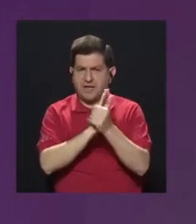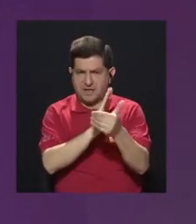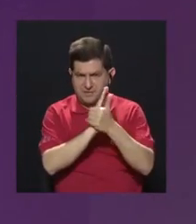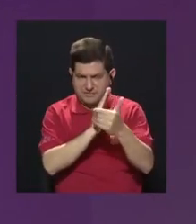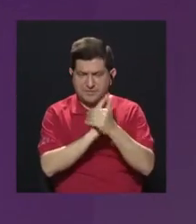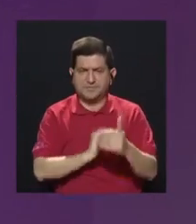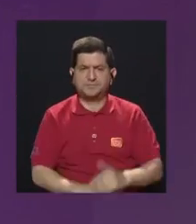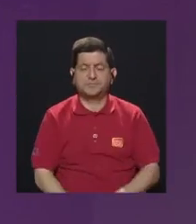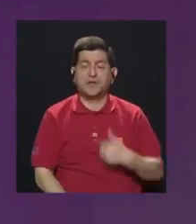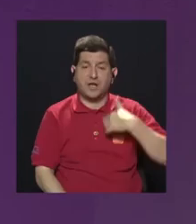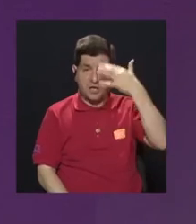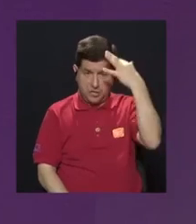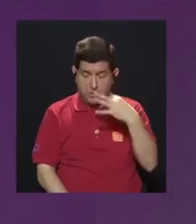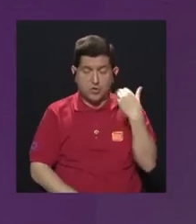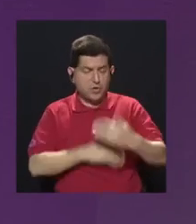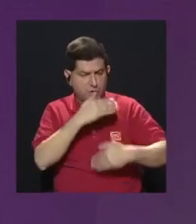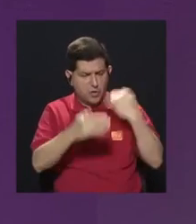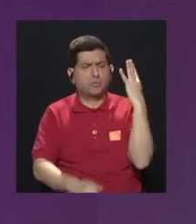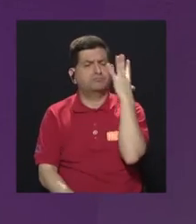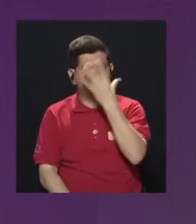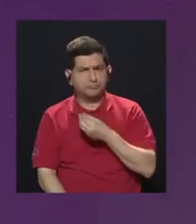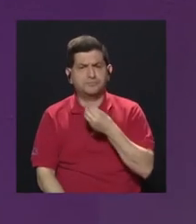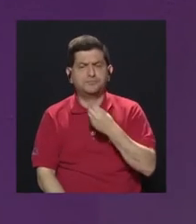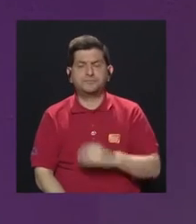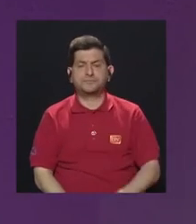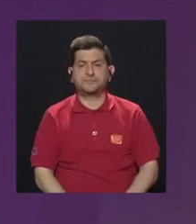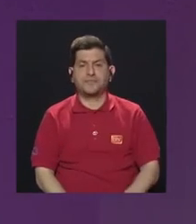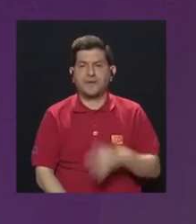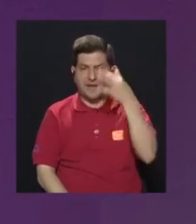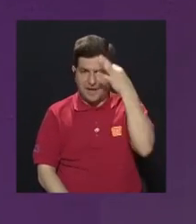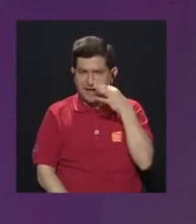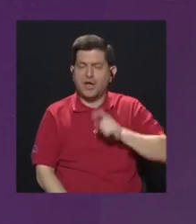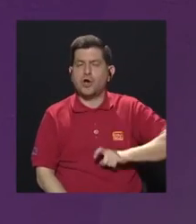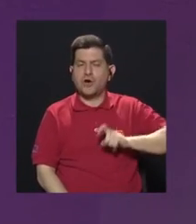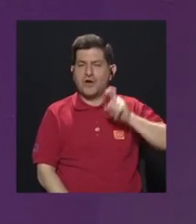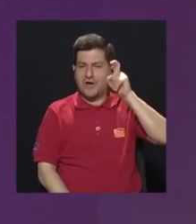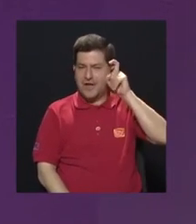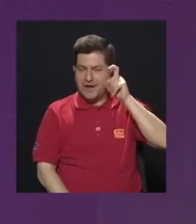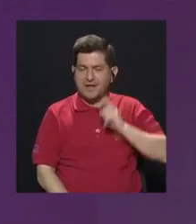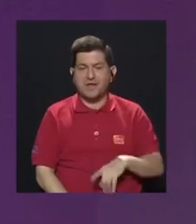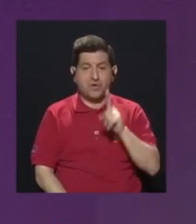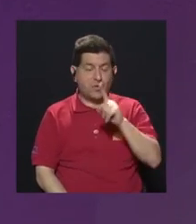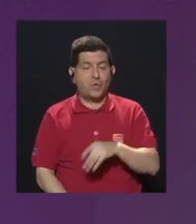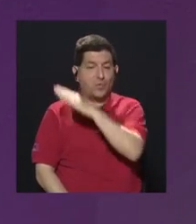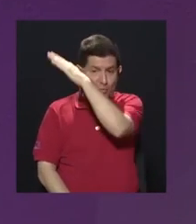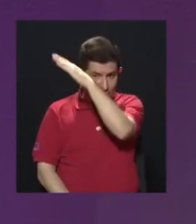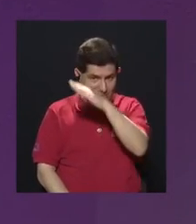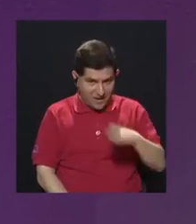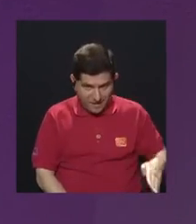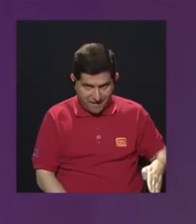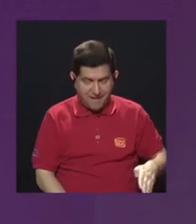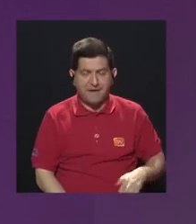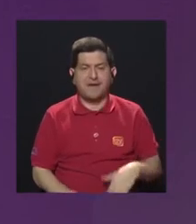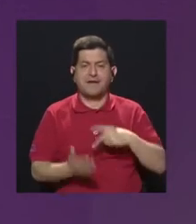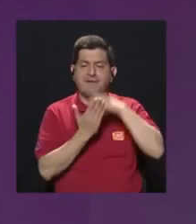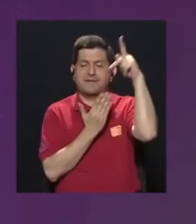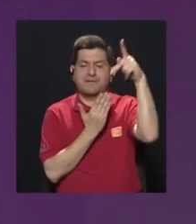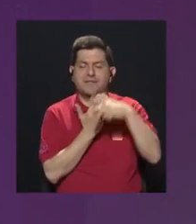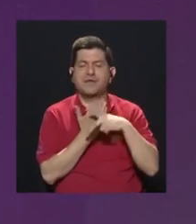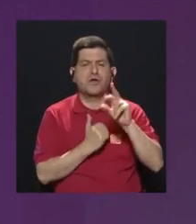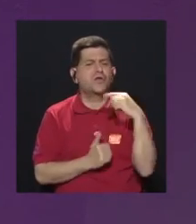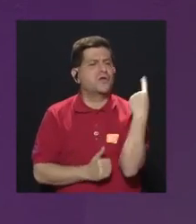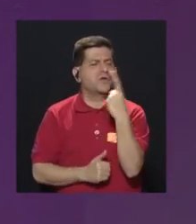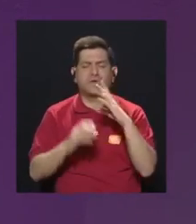inventiva y creo que va a ser un proceso muy bonito creo que género debe ser un eje transversal en los programas no